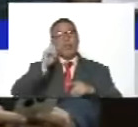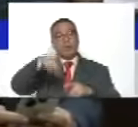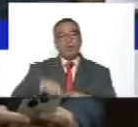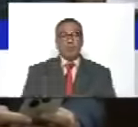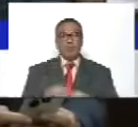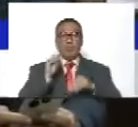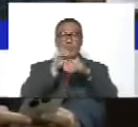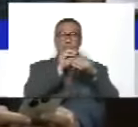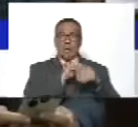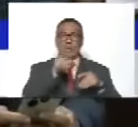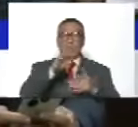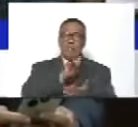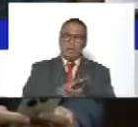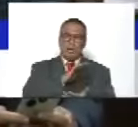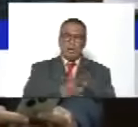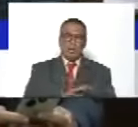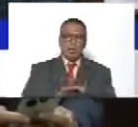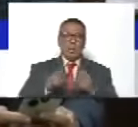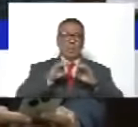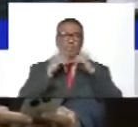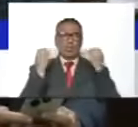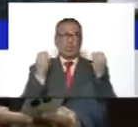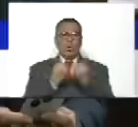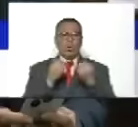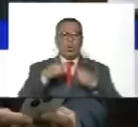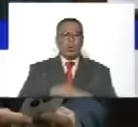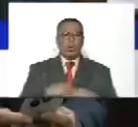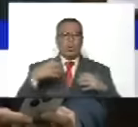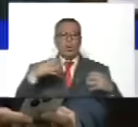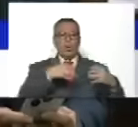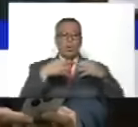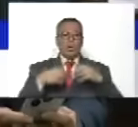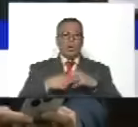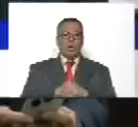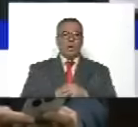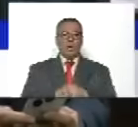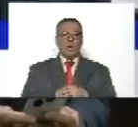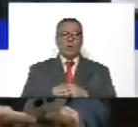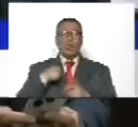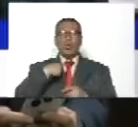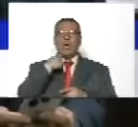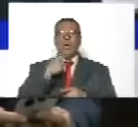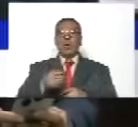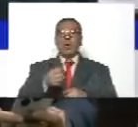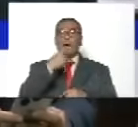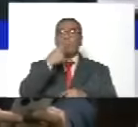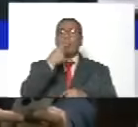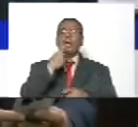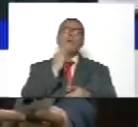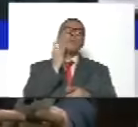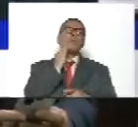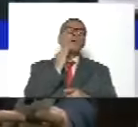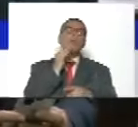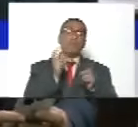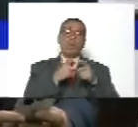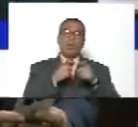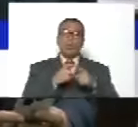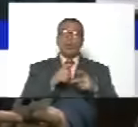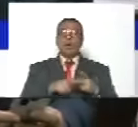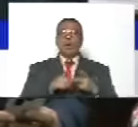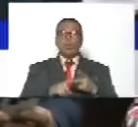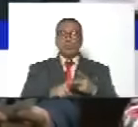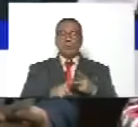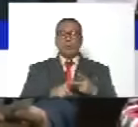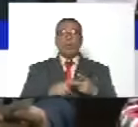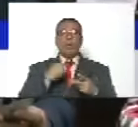aparte de enviarles ese mensaje de tranquilidad a las organizaciones como que luchan y que consiguen medicamentos, por ejemplo, para el cáncer, o con el tema de